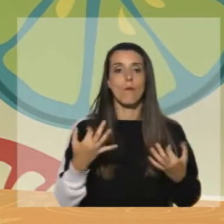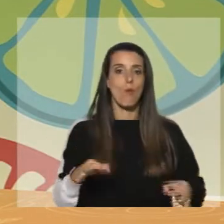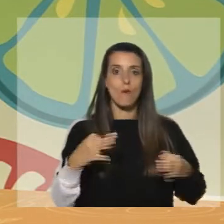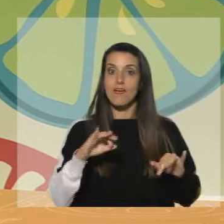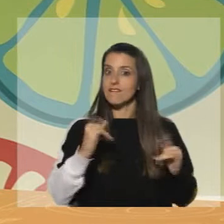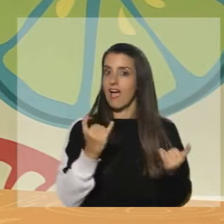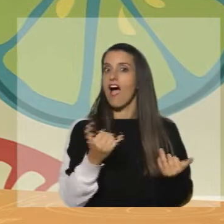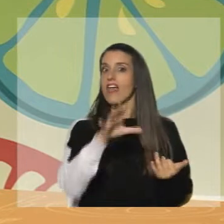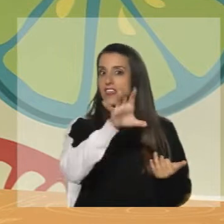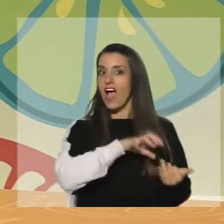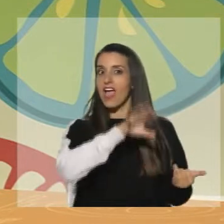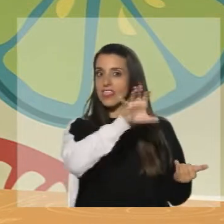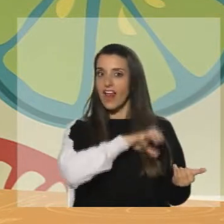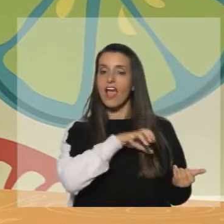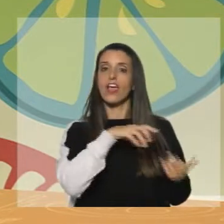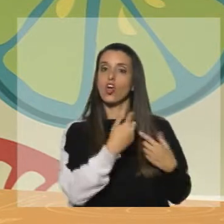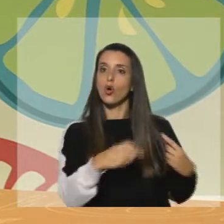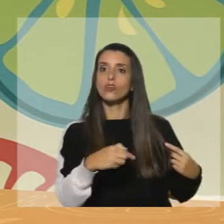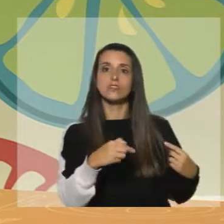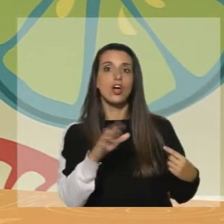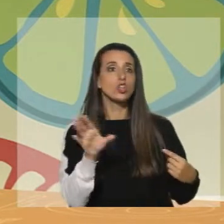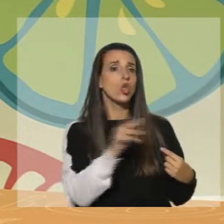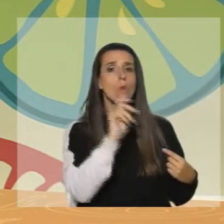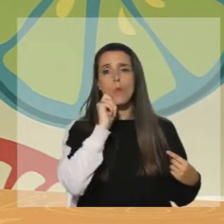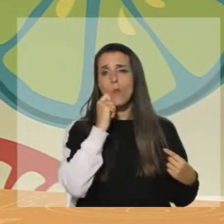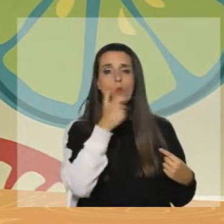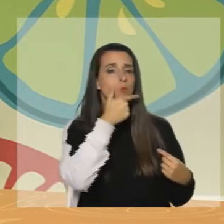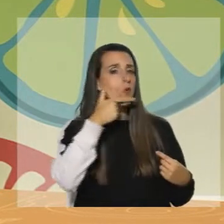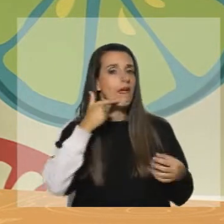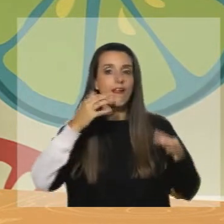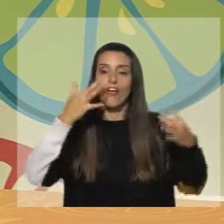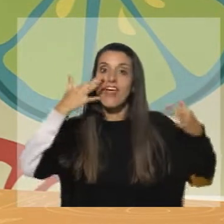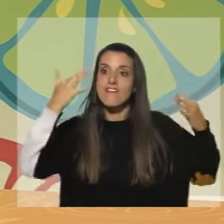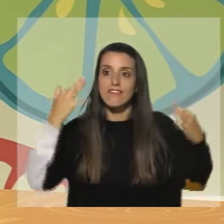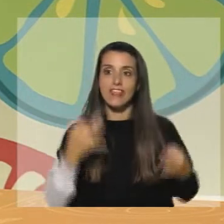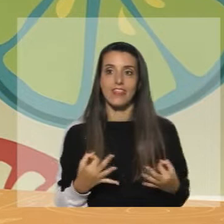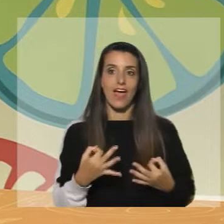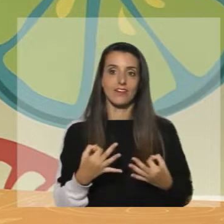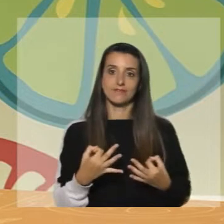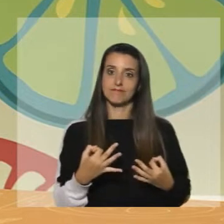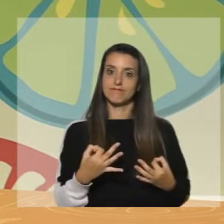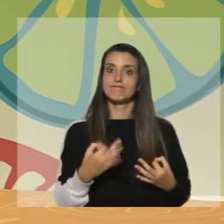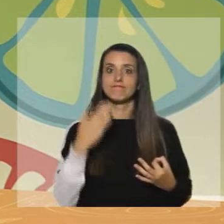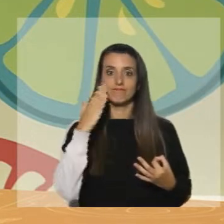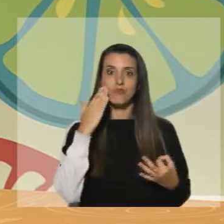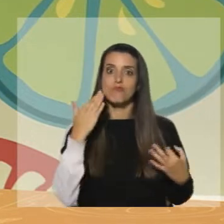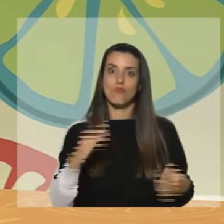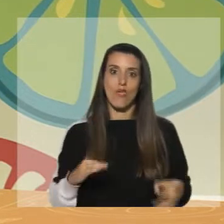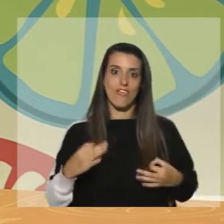nos ha deleitado con sus flanes. Y son todos riquísimos. Así que realmente tiene conocimiento de causa acerca de cómo